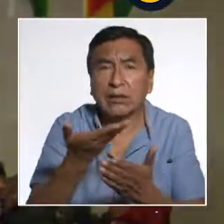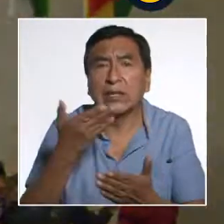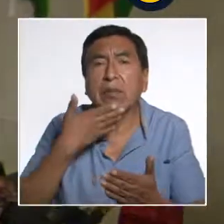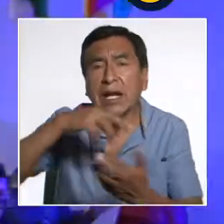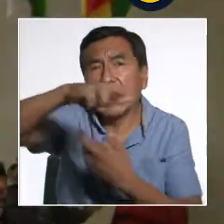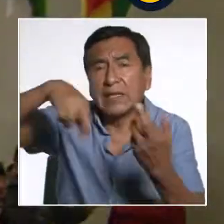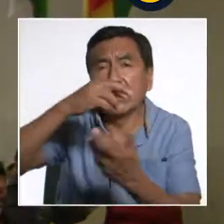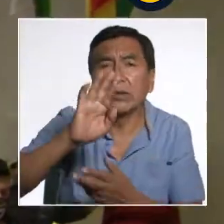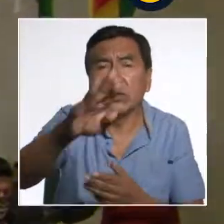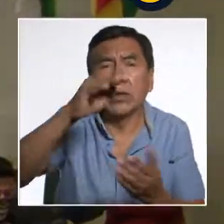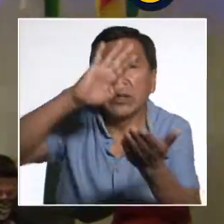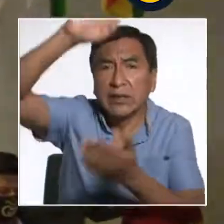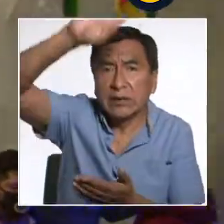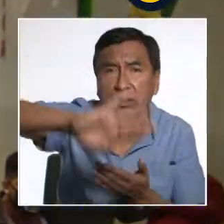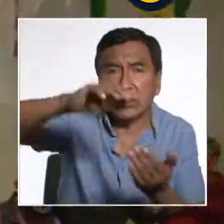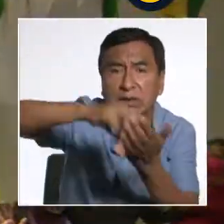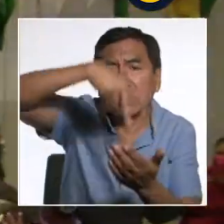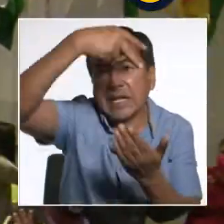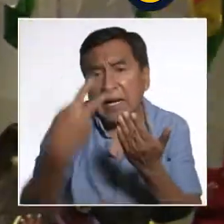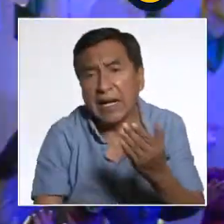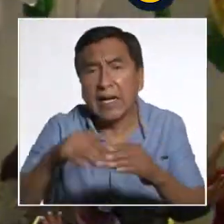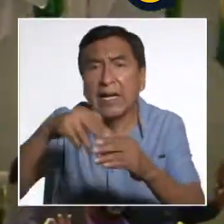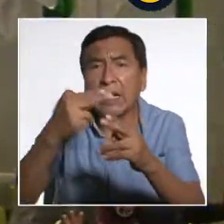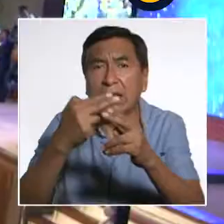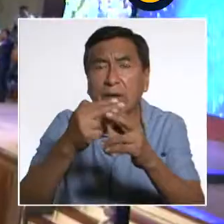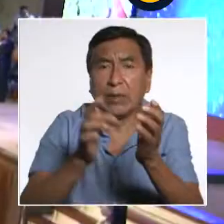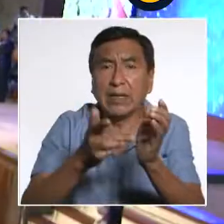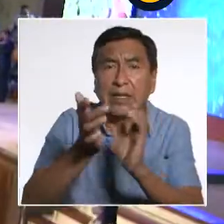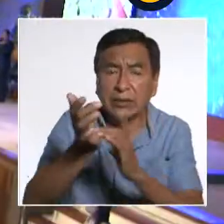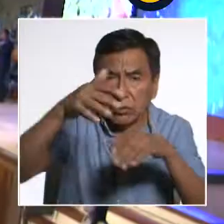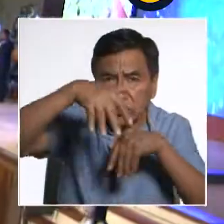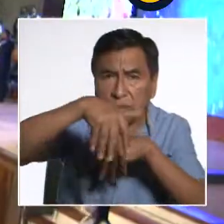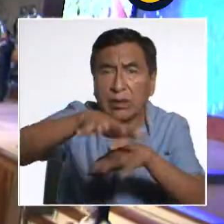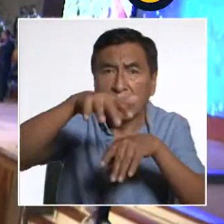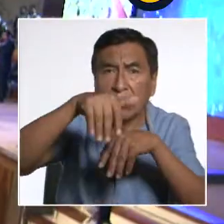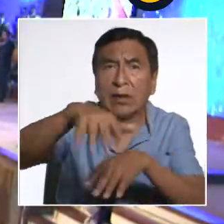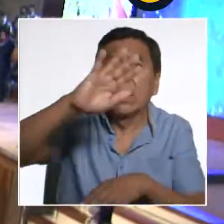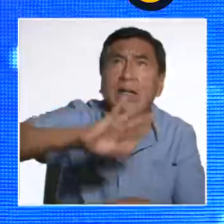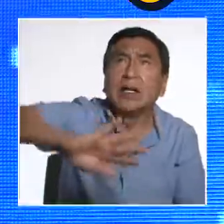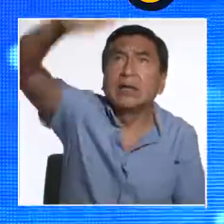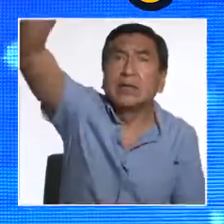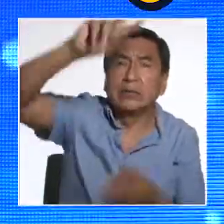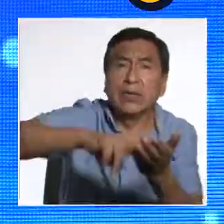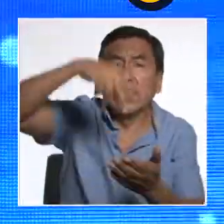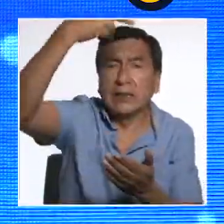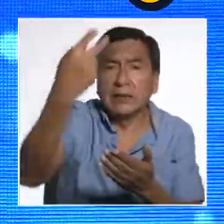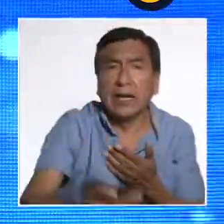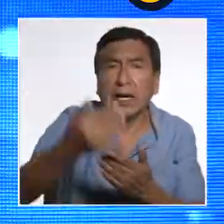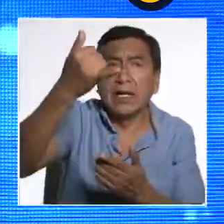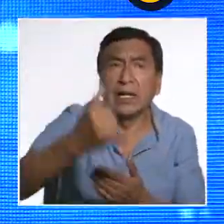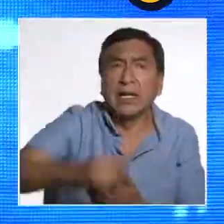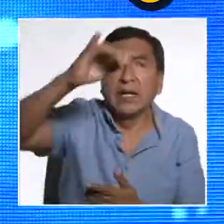tuyo cae en el nombre de Cristo Jesús. Aleluya. A la cuenta de